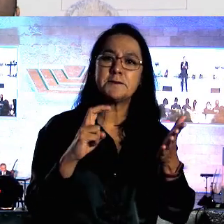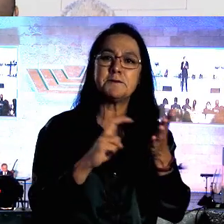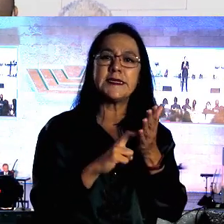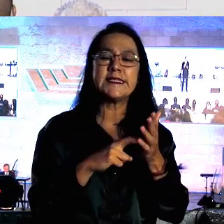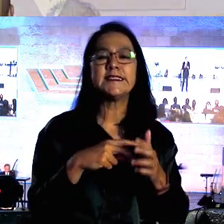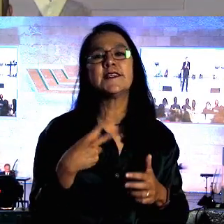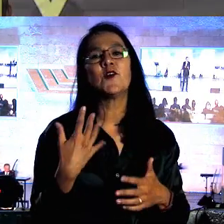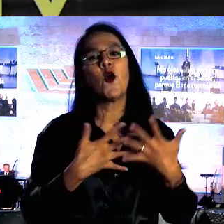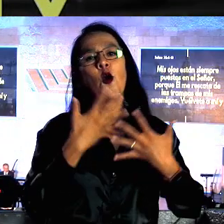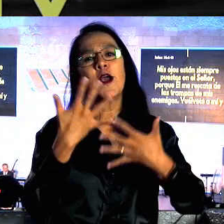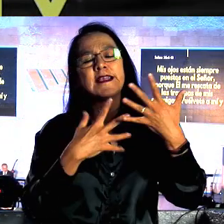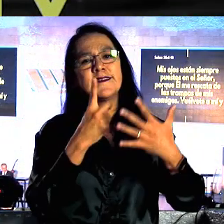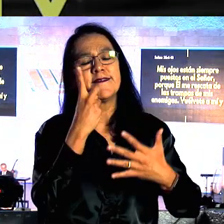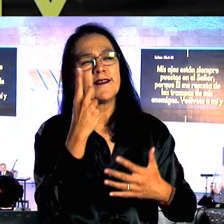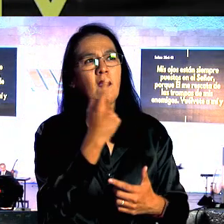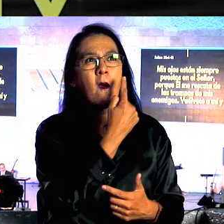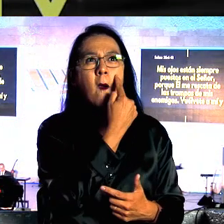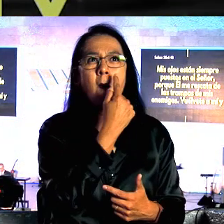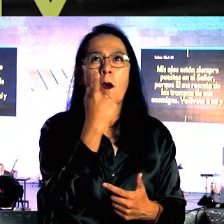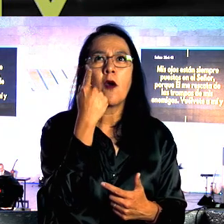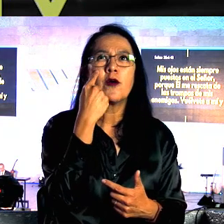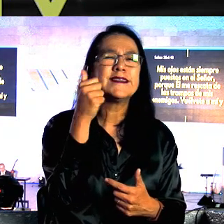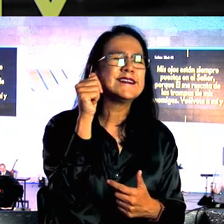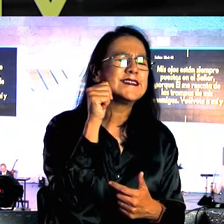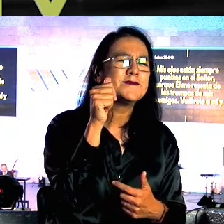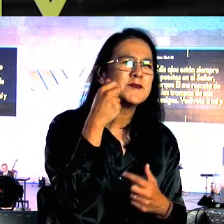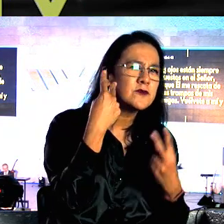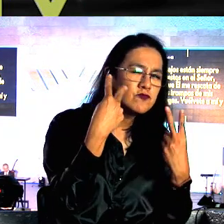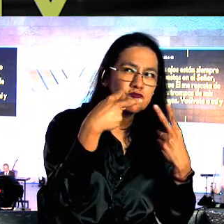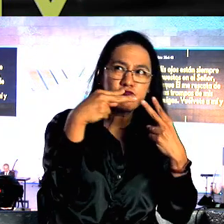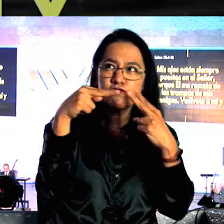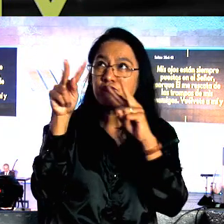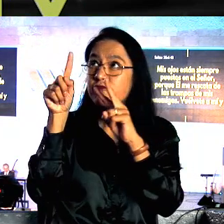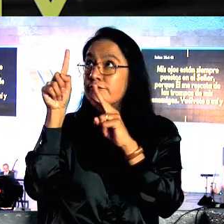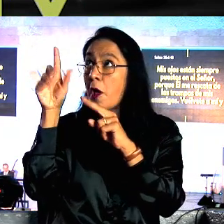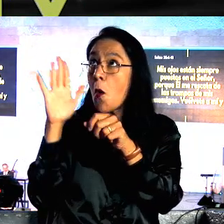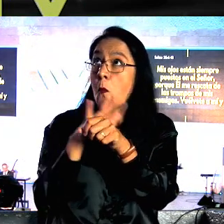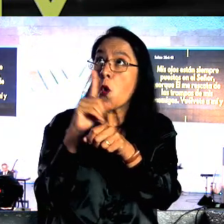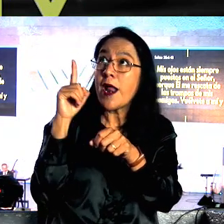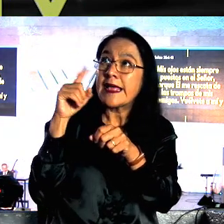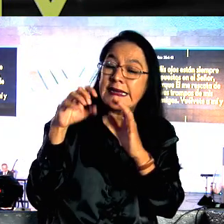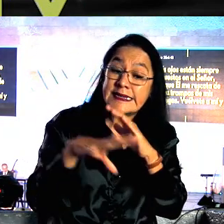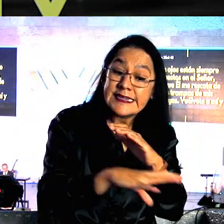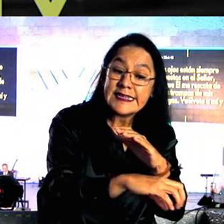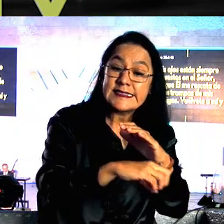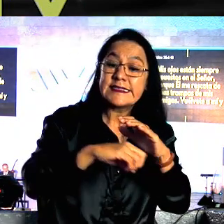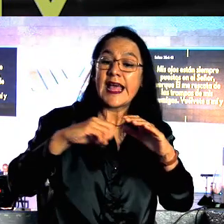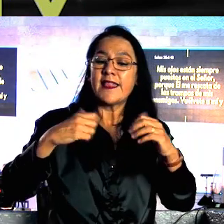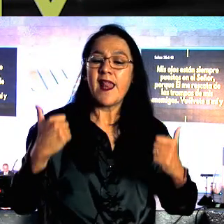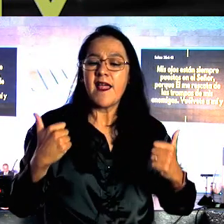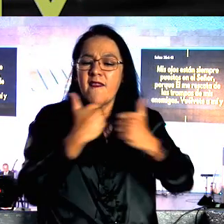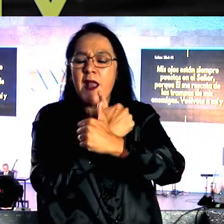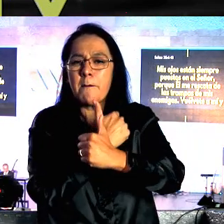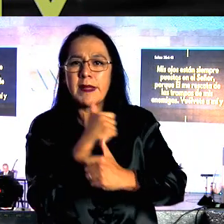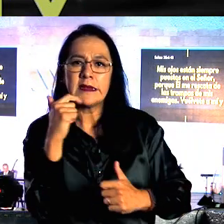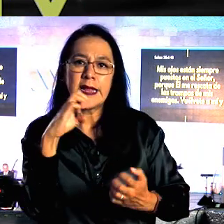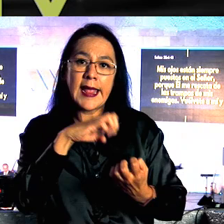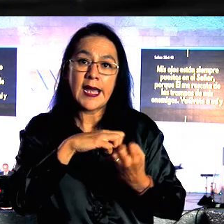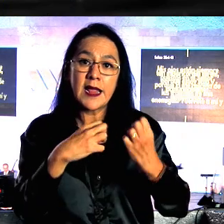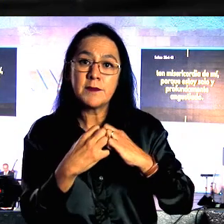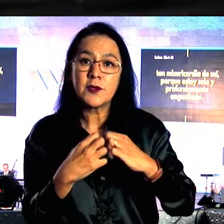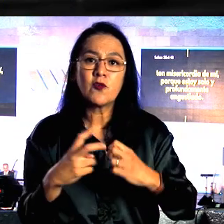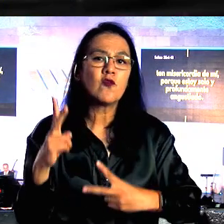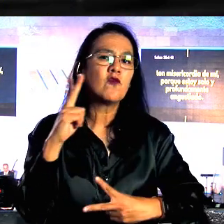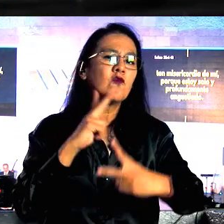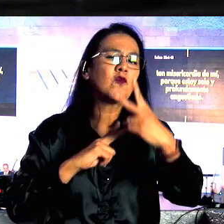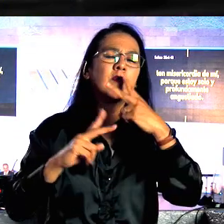ojos están siempre puestos en el Señor porque Él me rescata de las trampas de mis enemigos vuelve a mí y